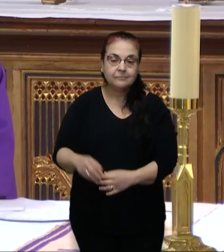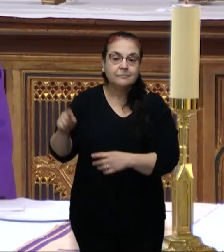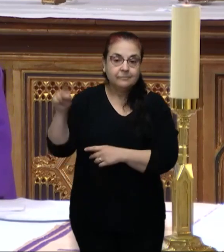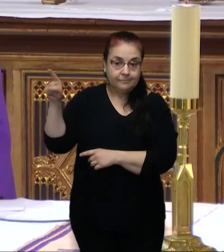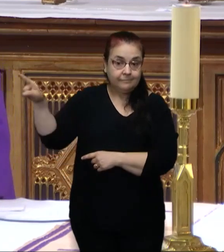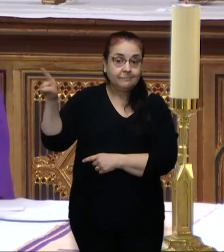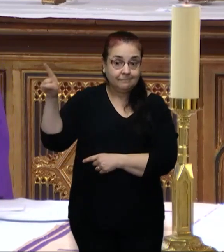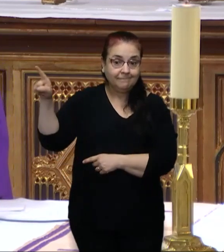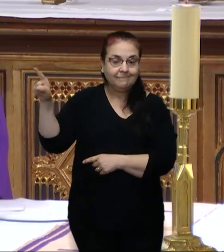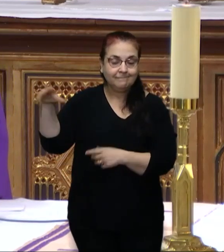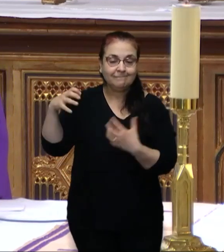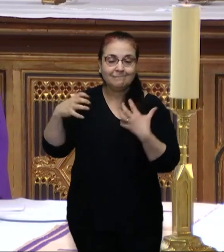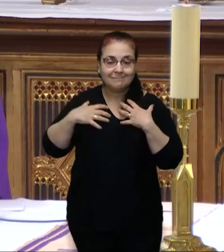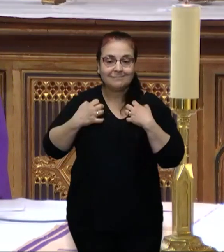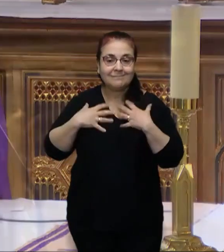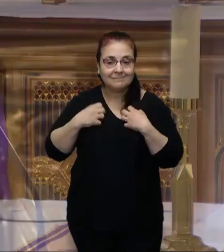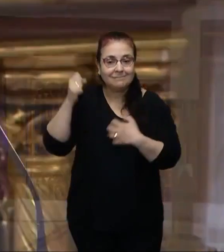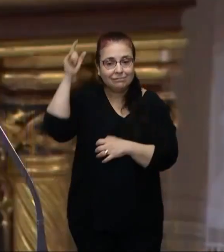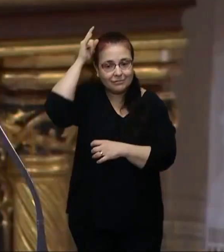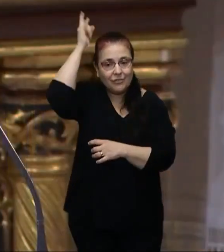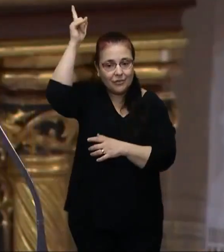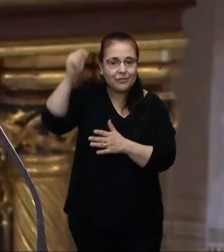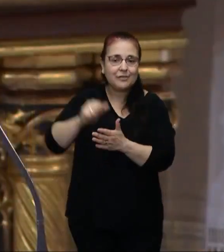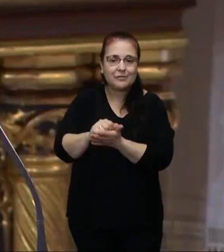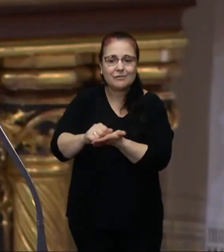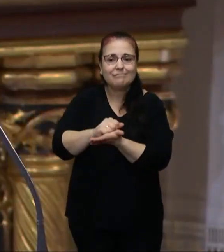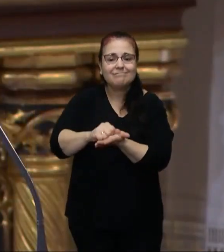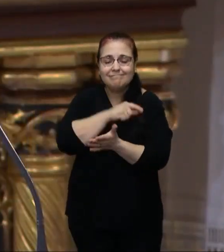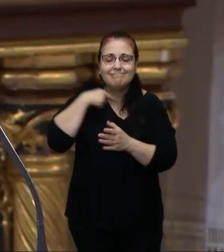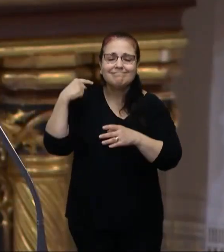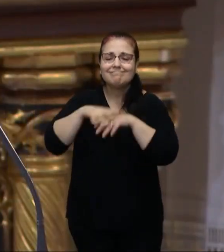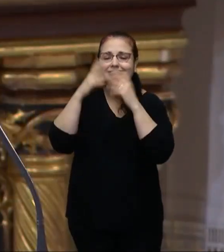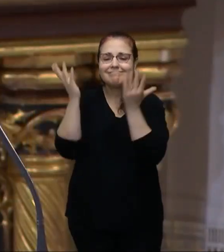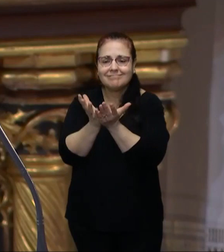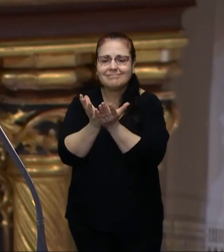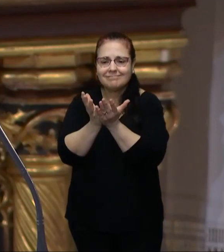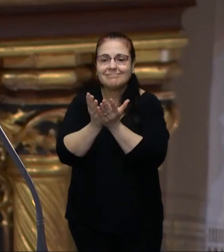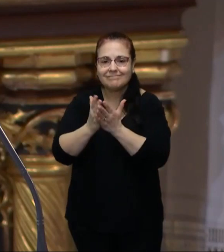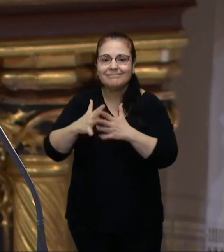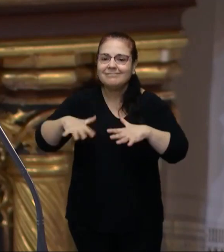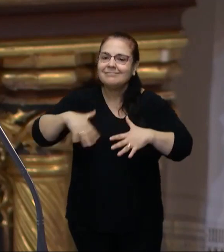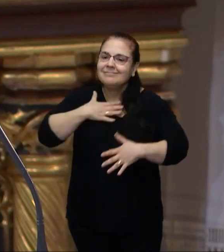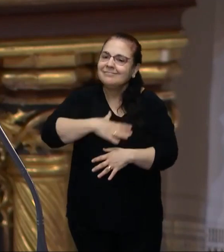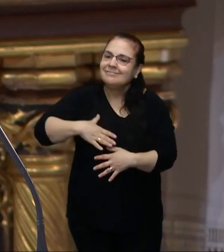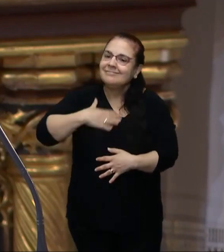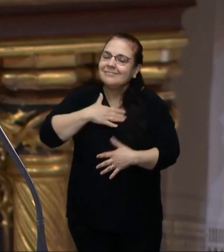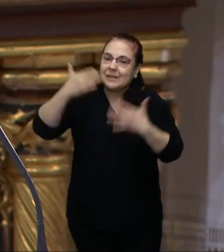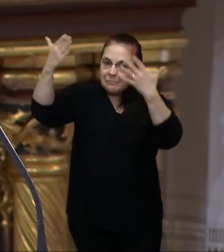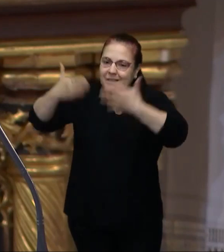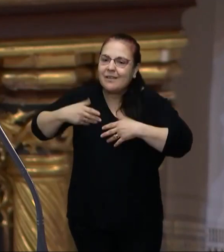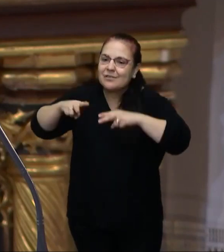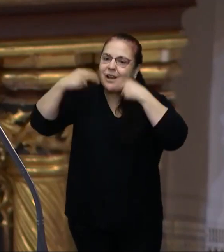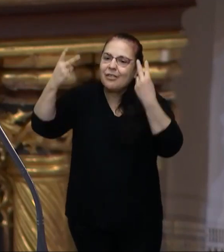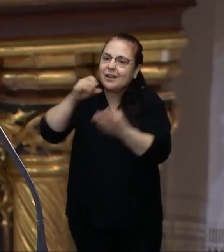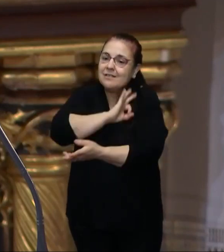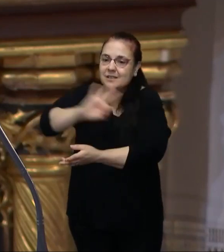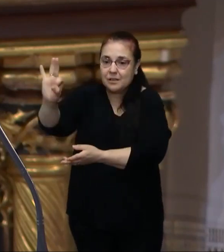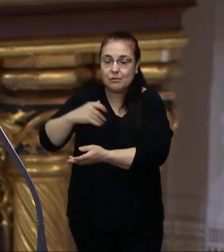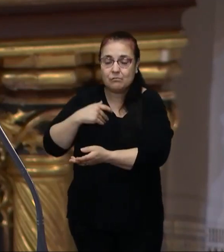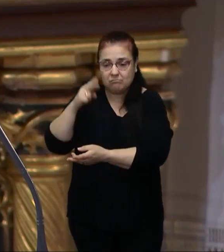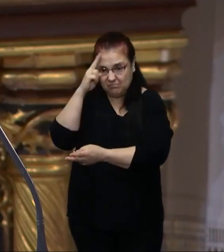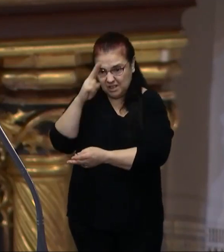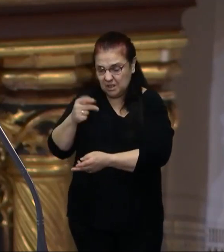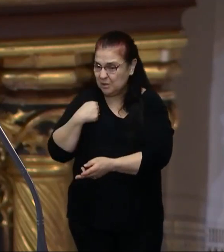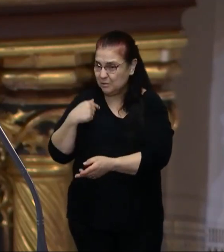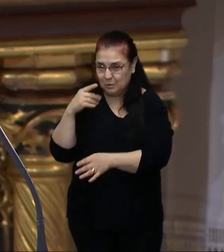Este es el Cordero de Dios que quita el pecado del mundo. Dichosos los invitados a la cena del Señor. Señor, no